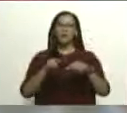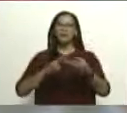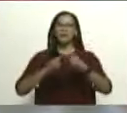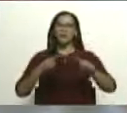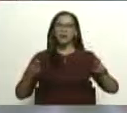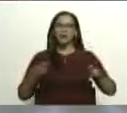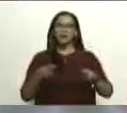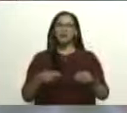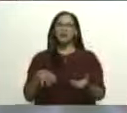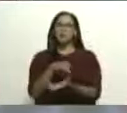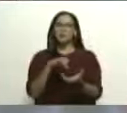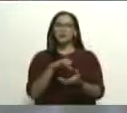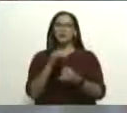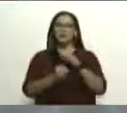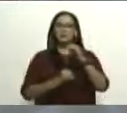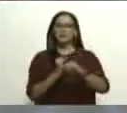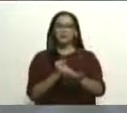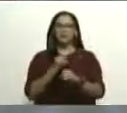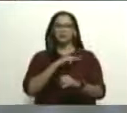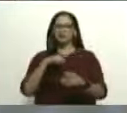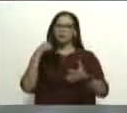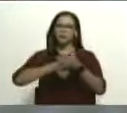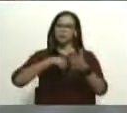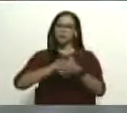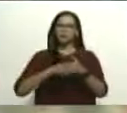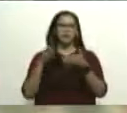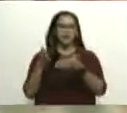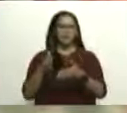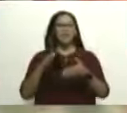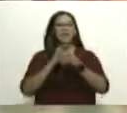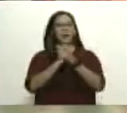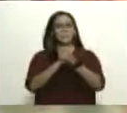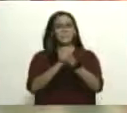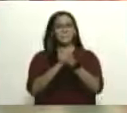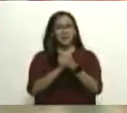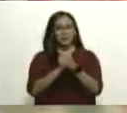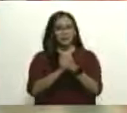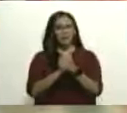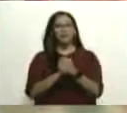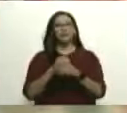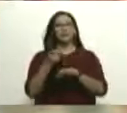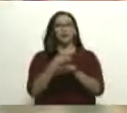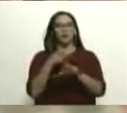nosotros estamos en el combate directo contra eso. Aquí está la mano amiga del